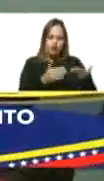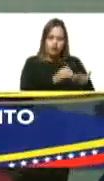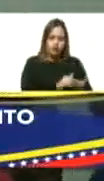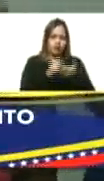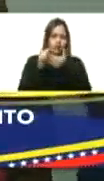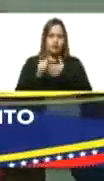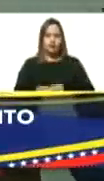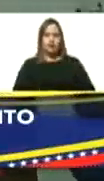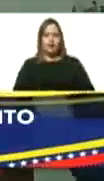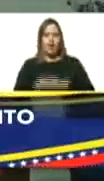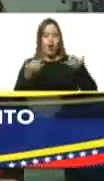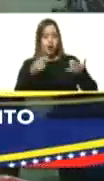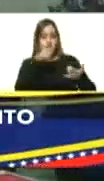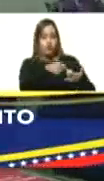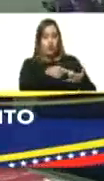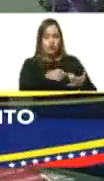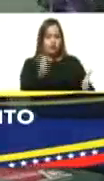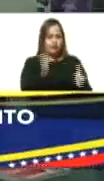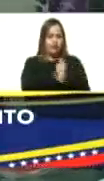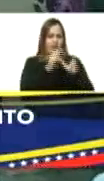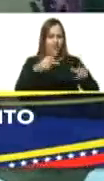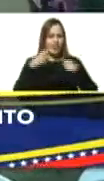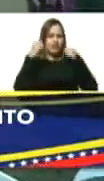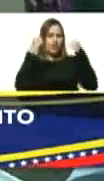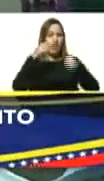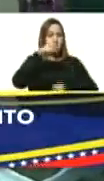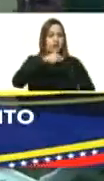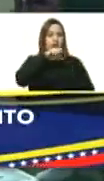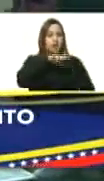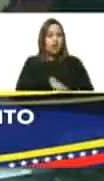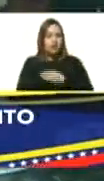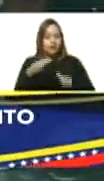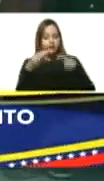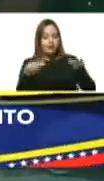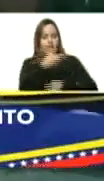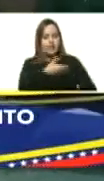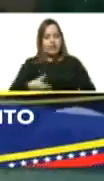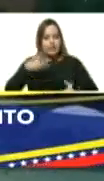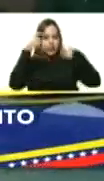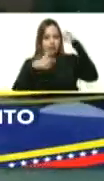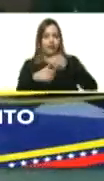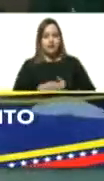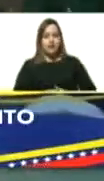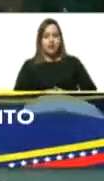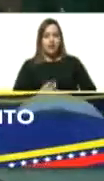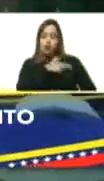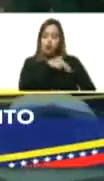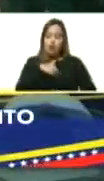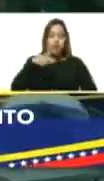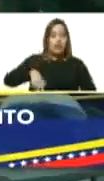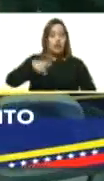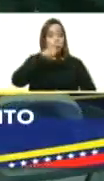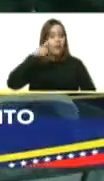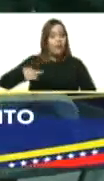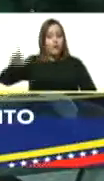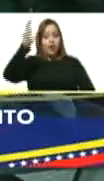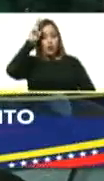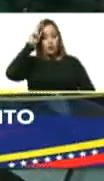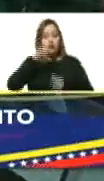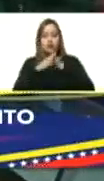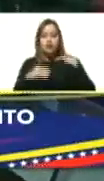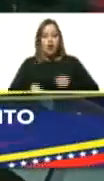ahora usted es conductor de victoria de este gran legado que le ha dejado el presidente Hugo Rafael Chávez Frías, y que todos nosotros, este pueblo falconiano, todo este pueblo